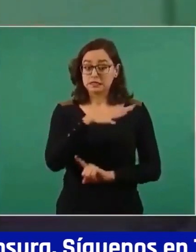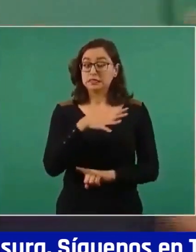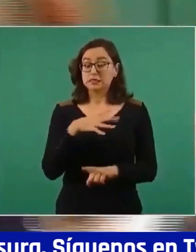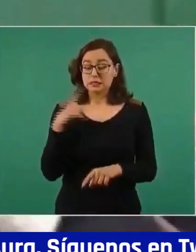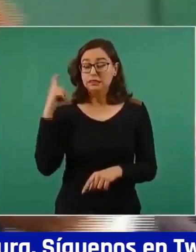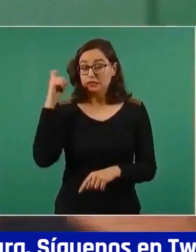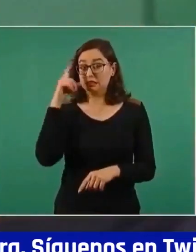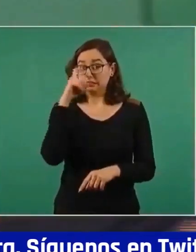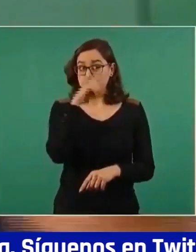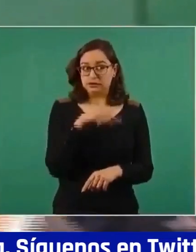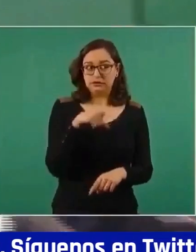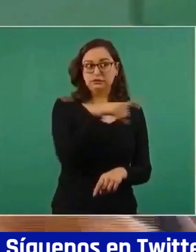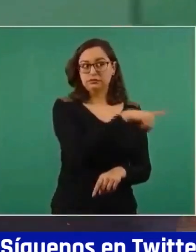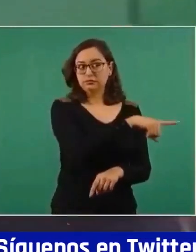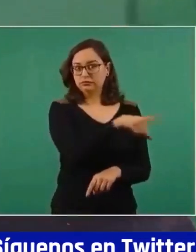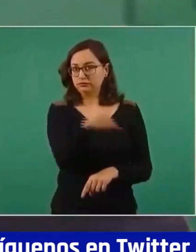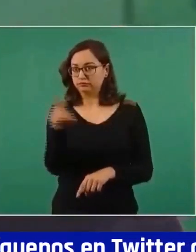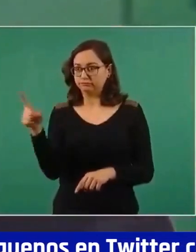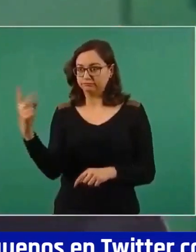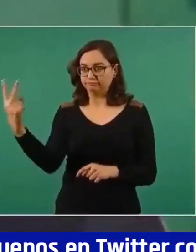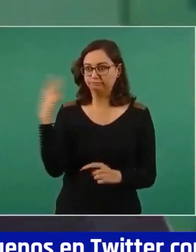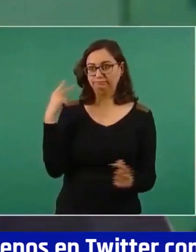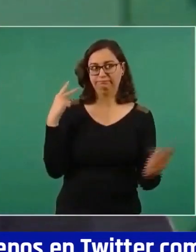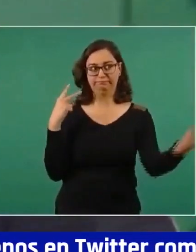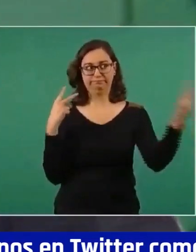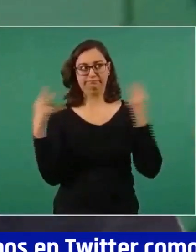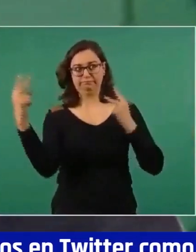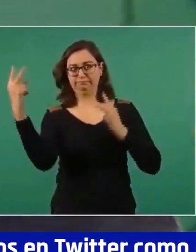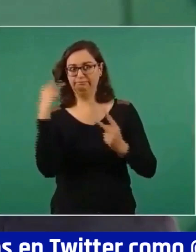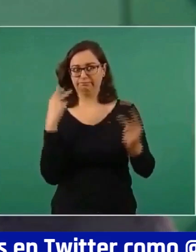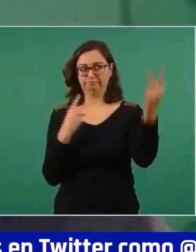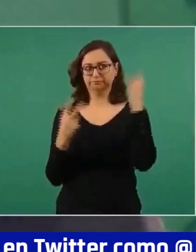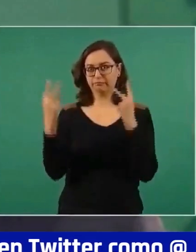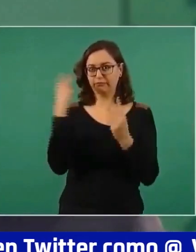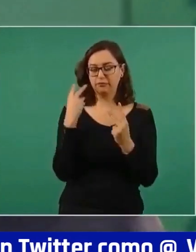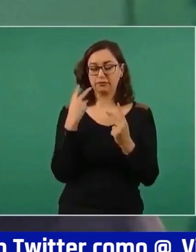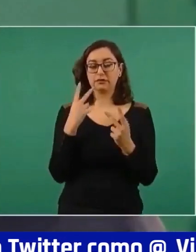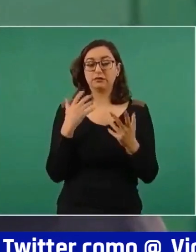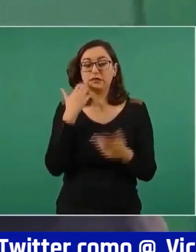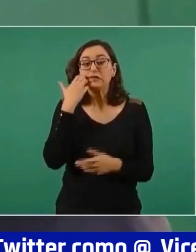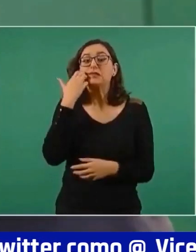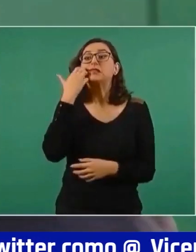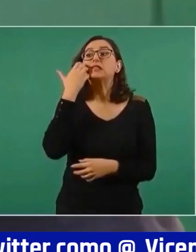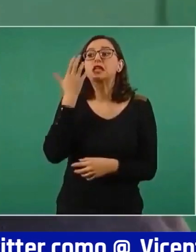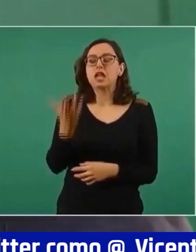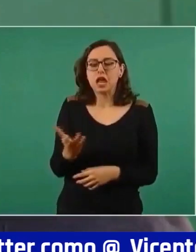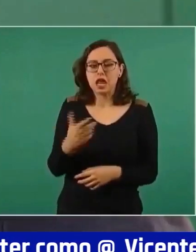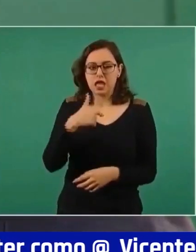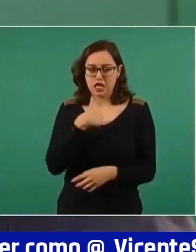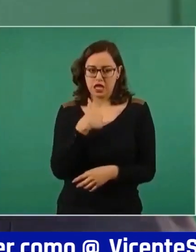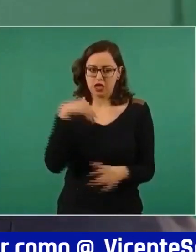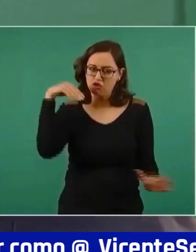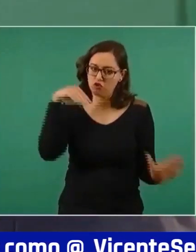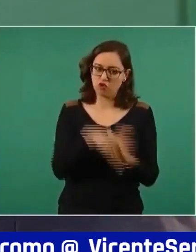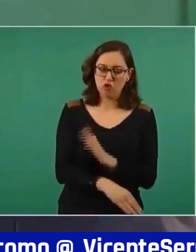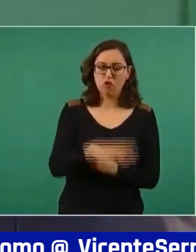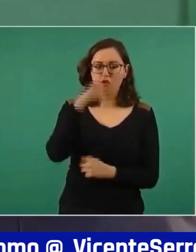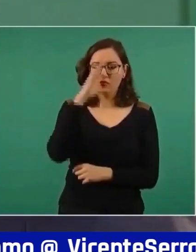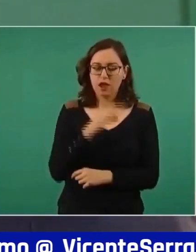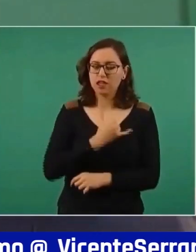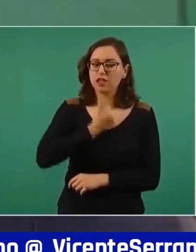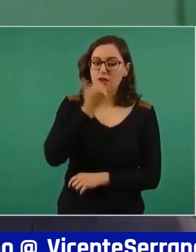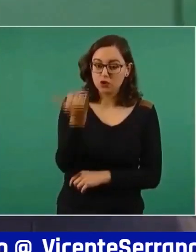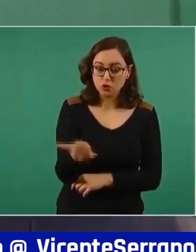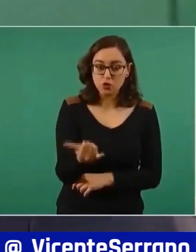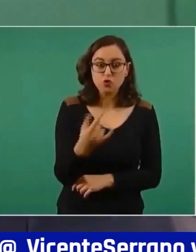asediados porque son temporadas de, o es una temporada de canallas, temporada de